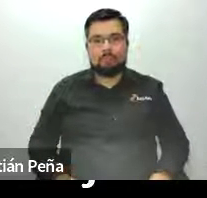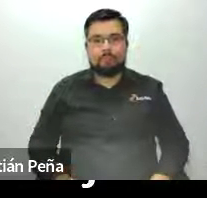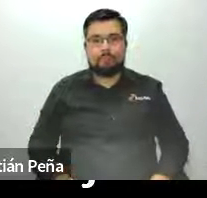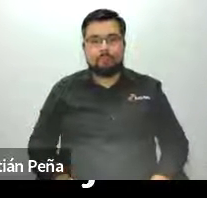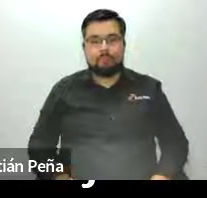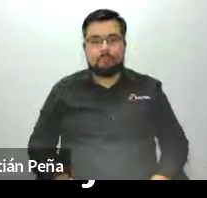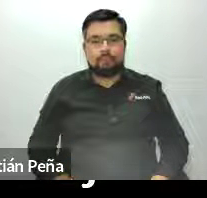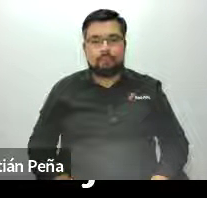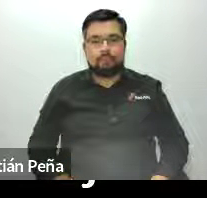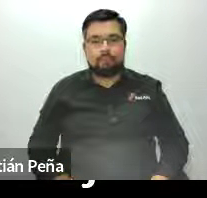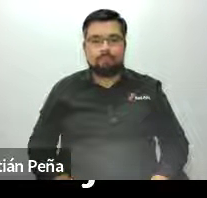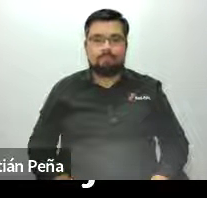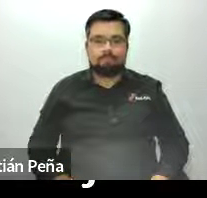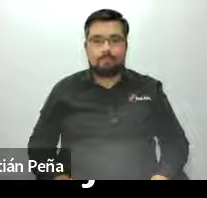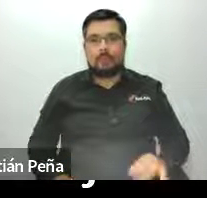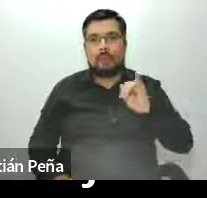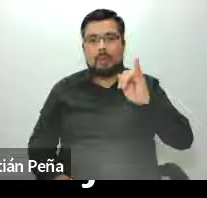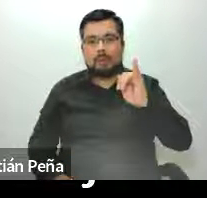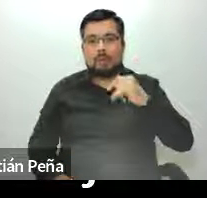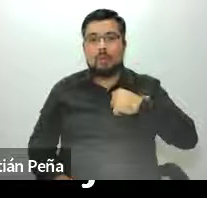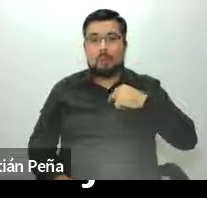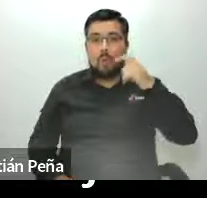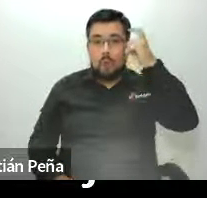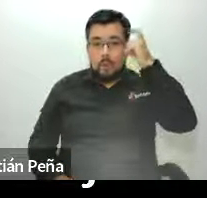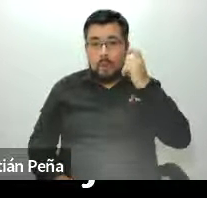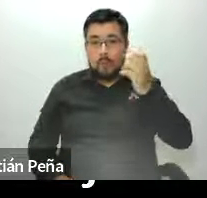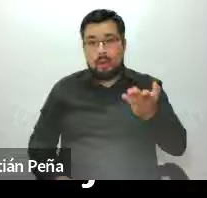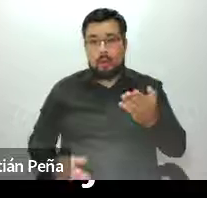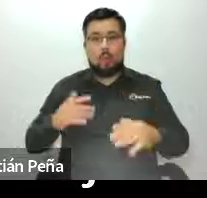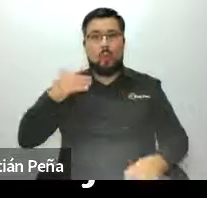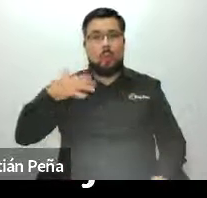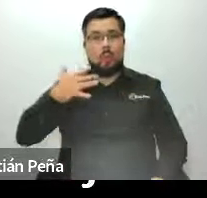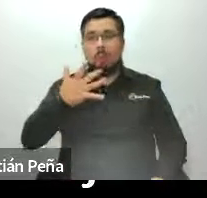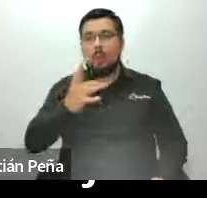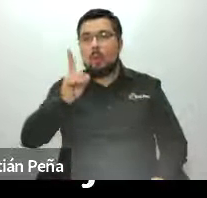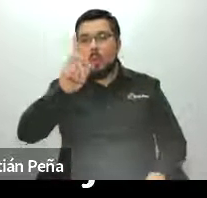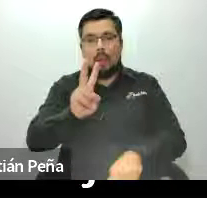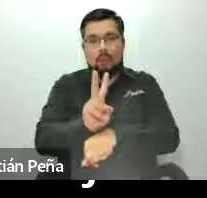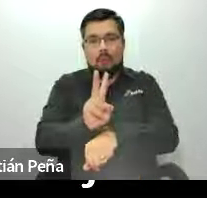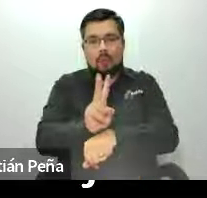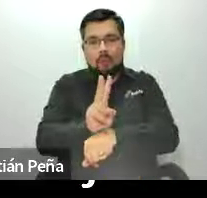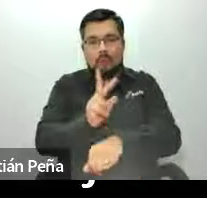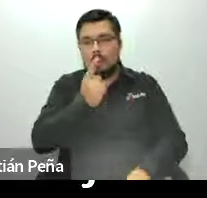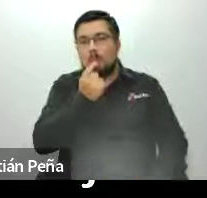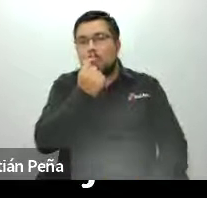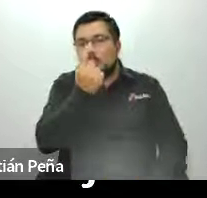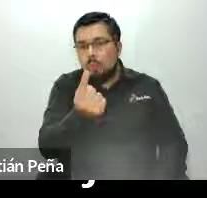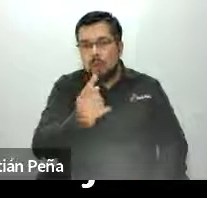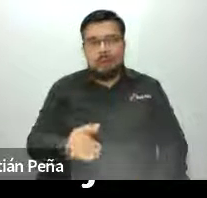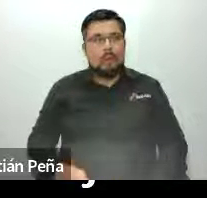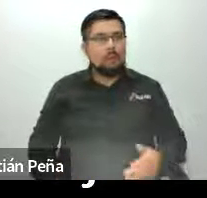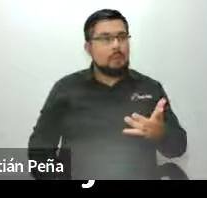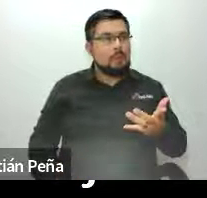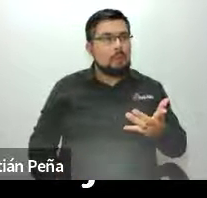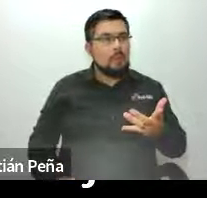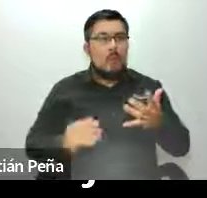Sí, yo creo que algo importante, porque consultaba una profesora Sí, si puede trabajarse en el fondo